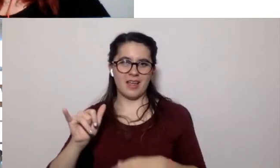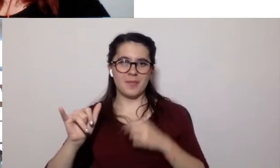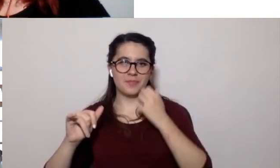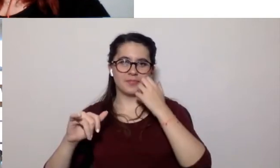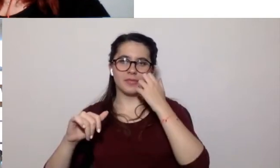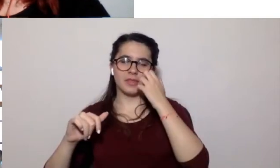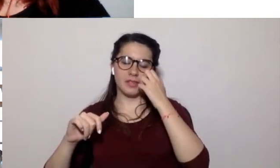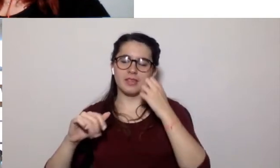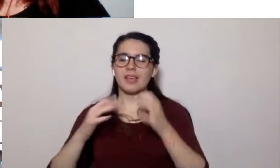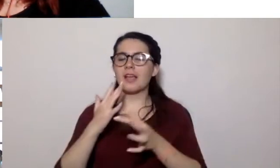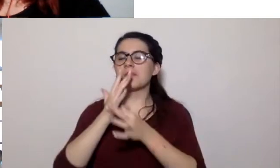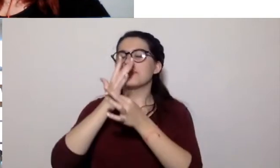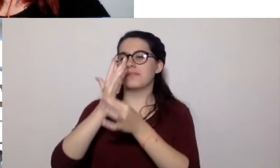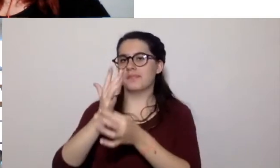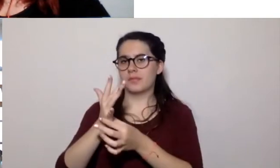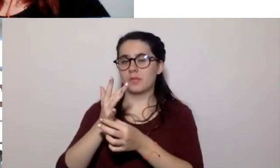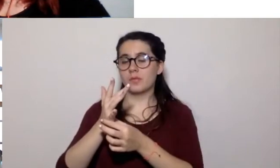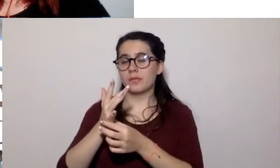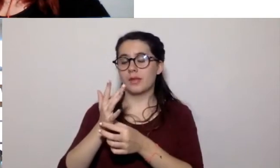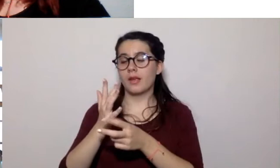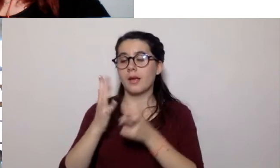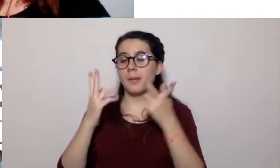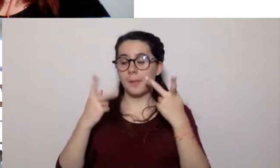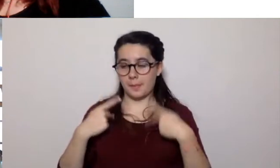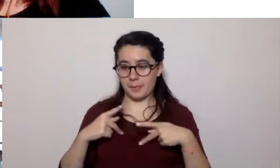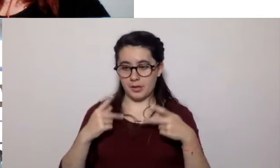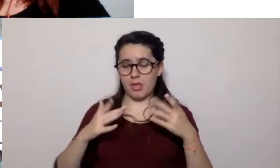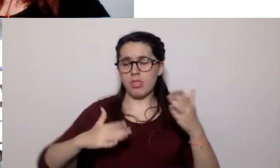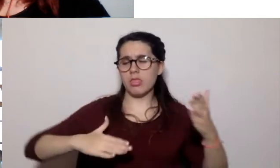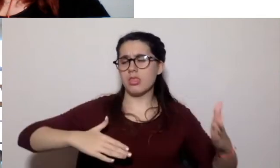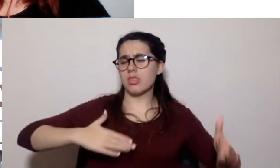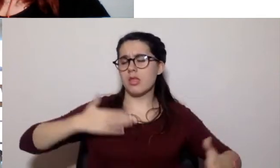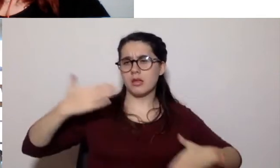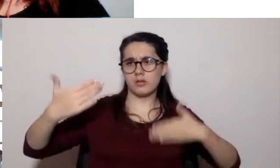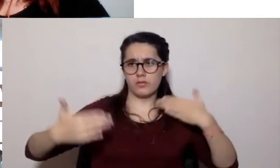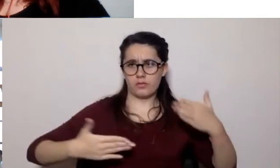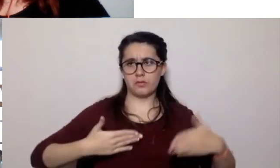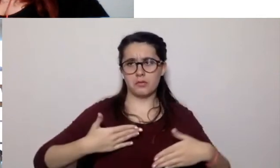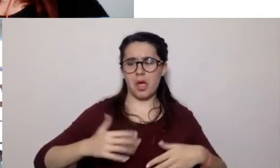disfruta y aprovecha el no hacer nada.